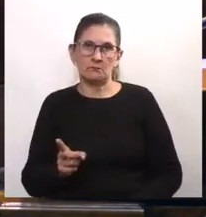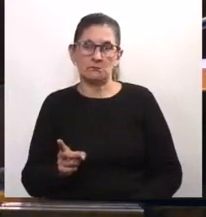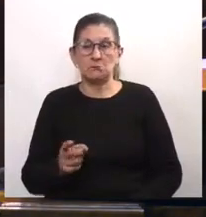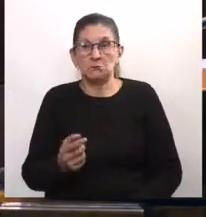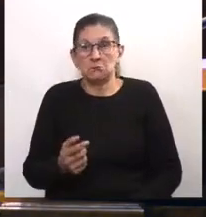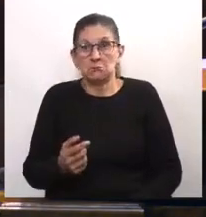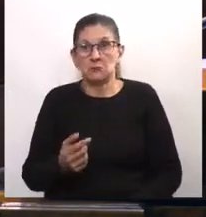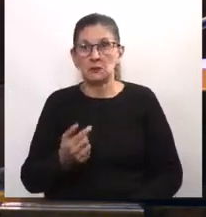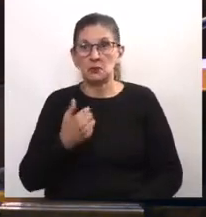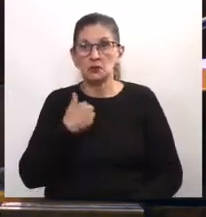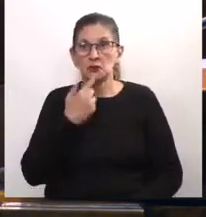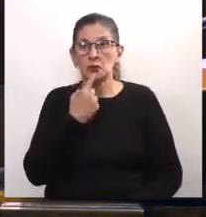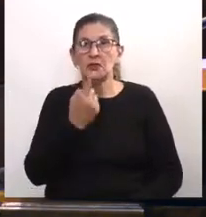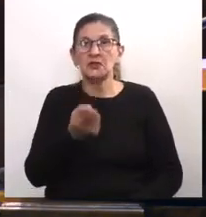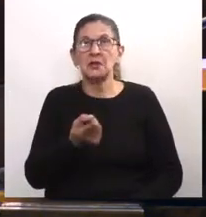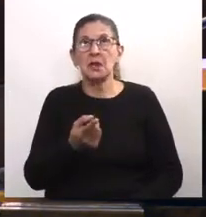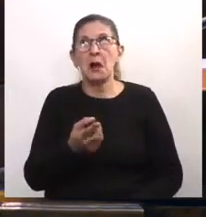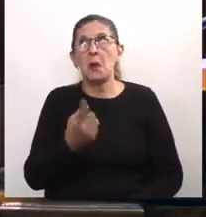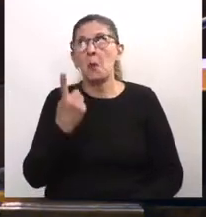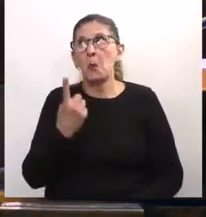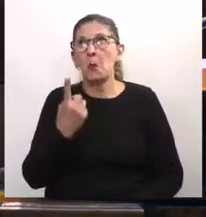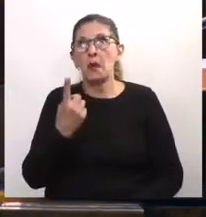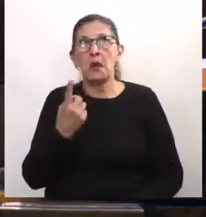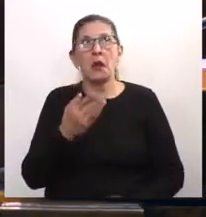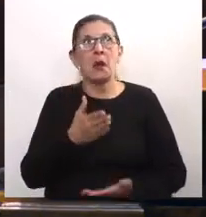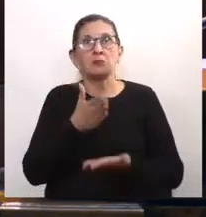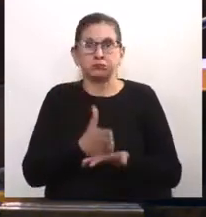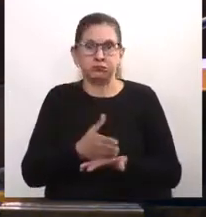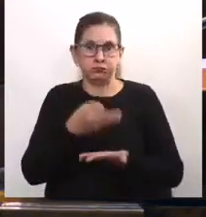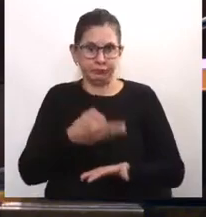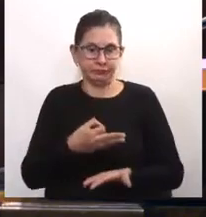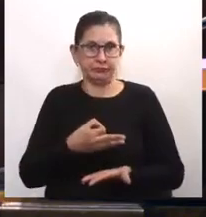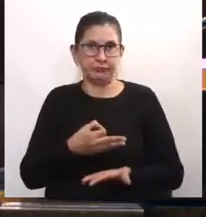Yo diría una afirmación